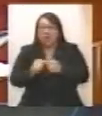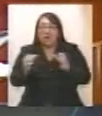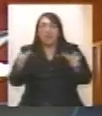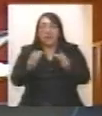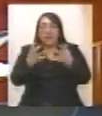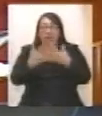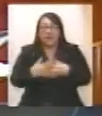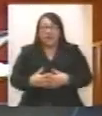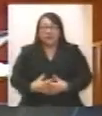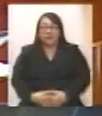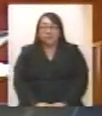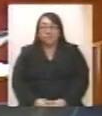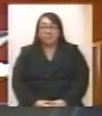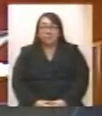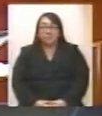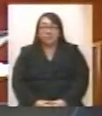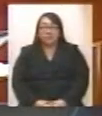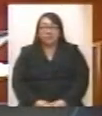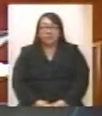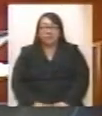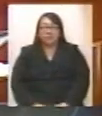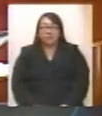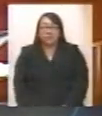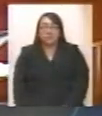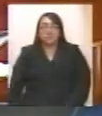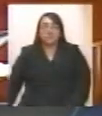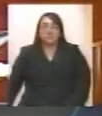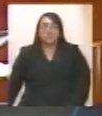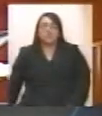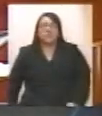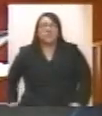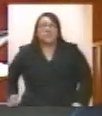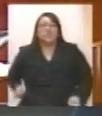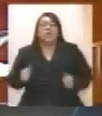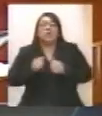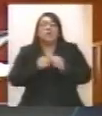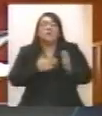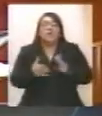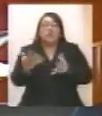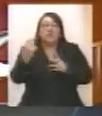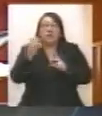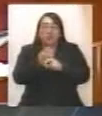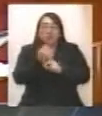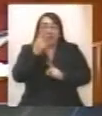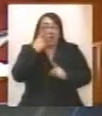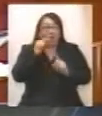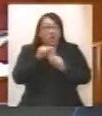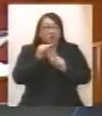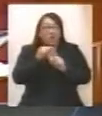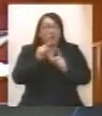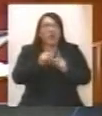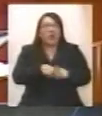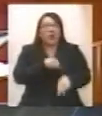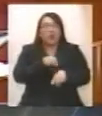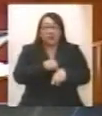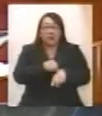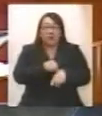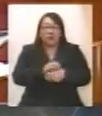pymes. Con este plan se propone alcanzar los siguientes objetivos de mediano y largo